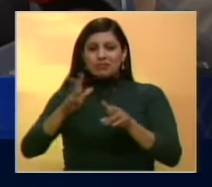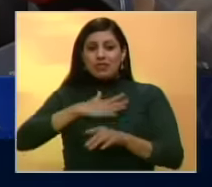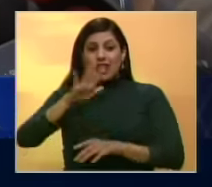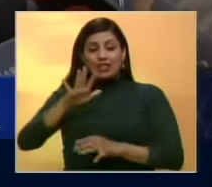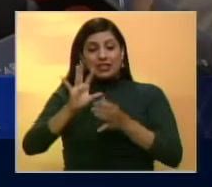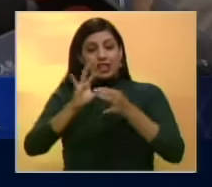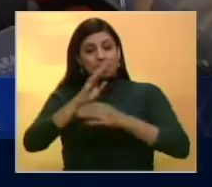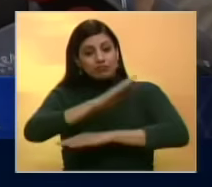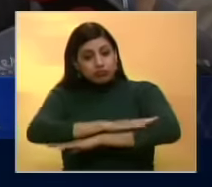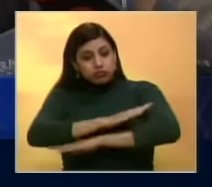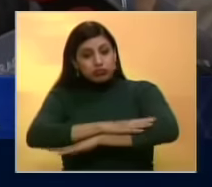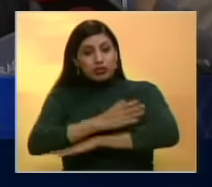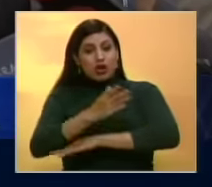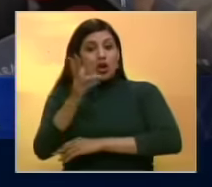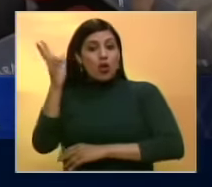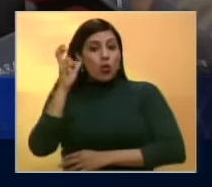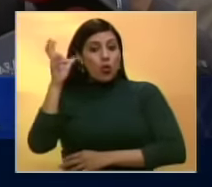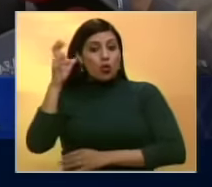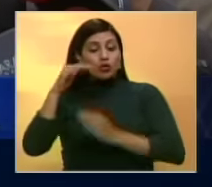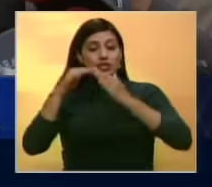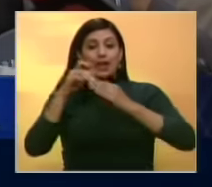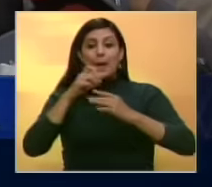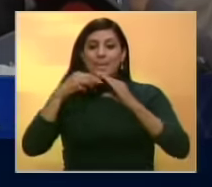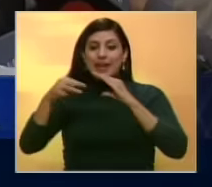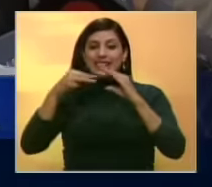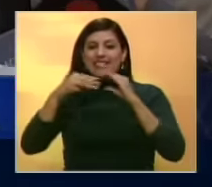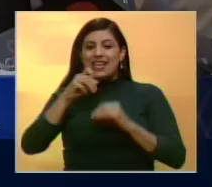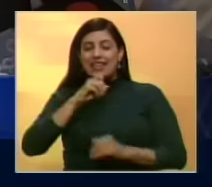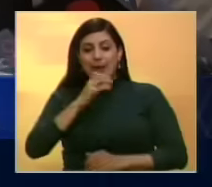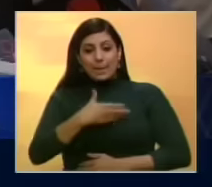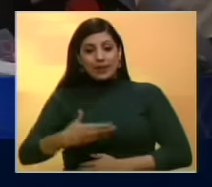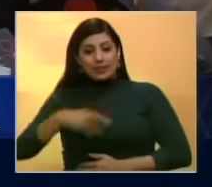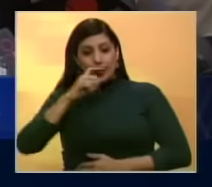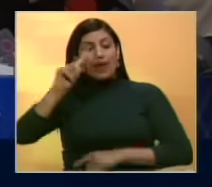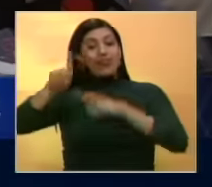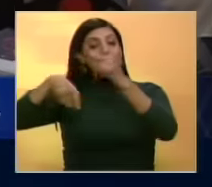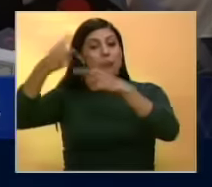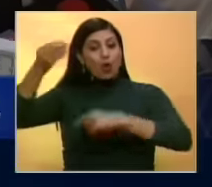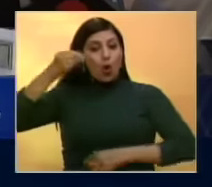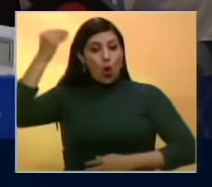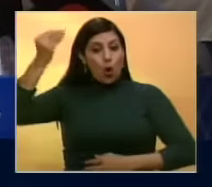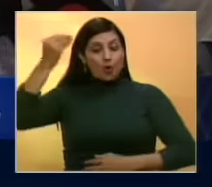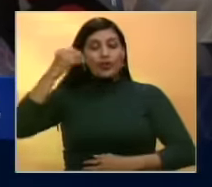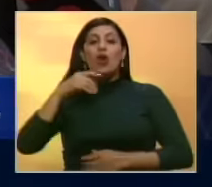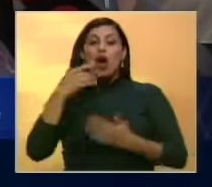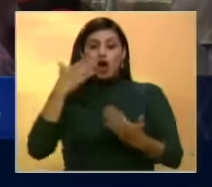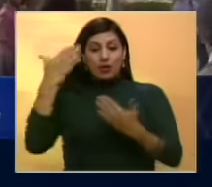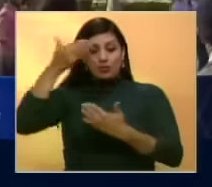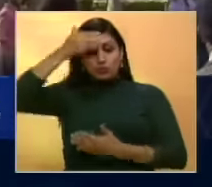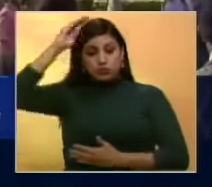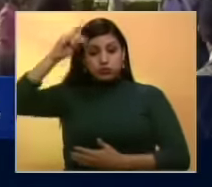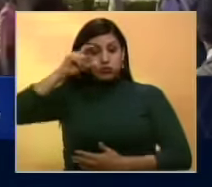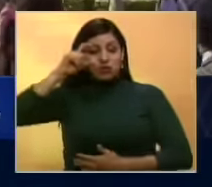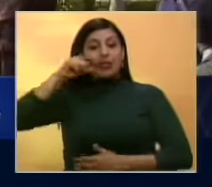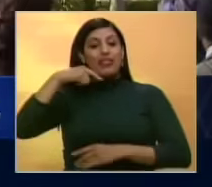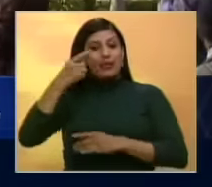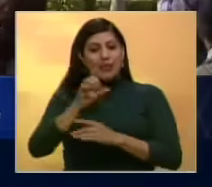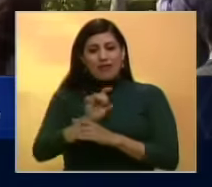del protocolo escuchar el mensaje del presidente y bueno y opinar después el titular del parlamento sostuvo que pese a la